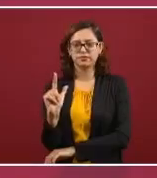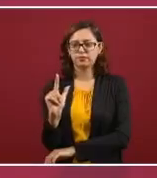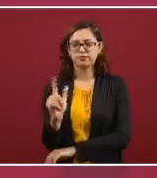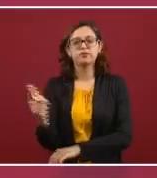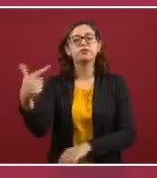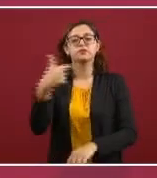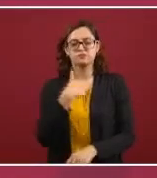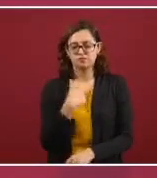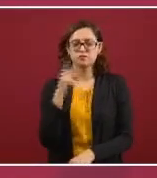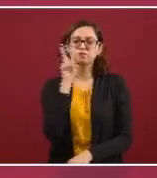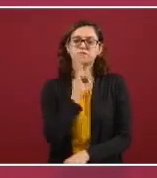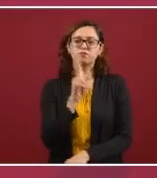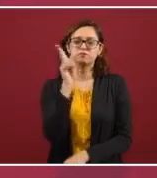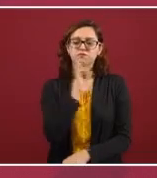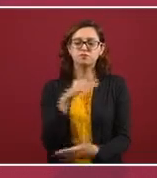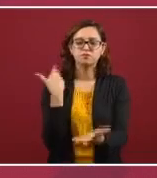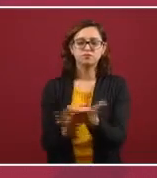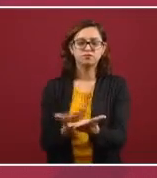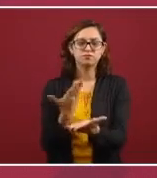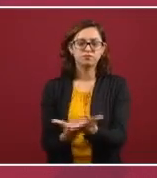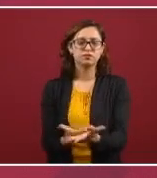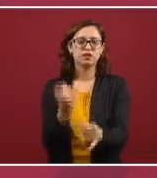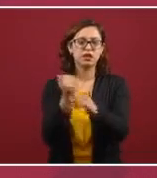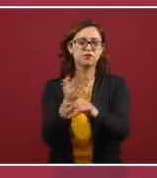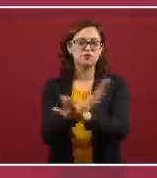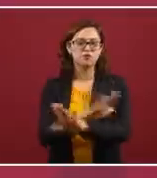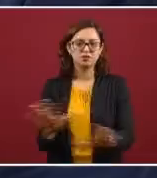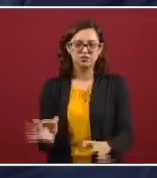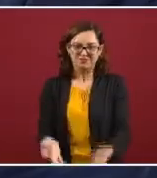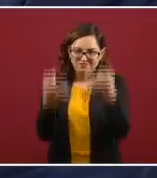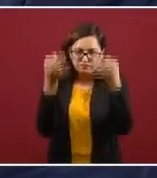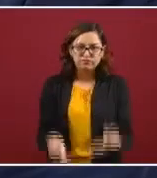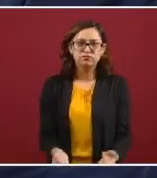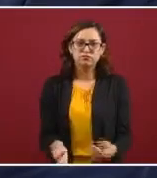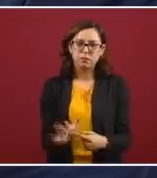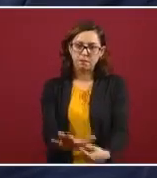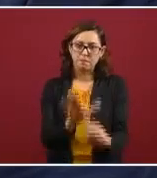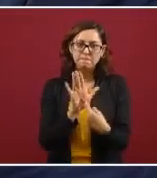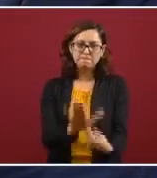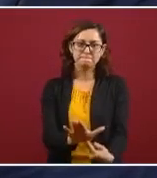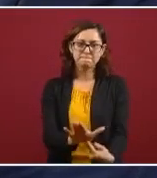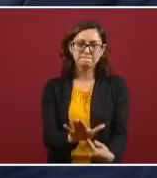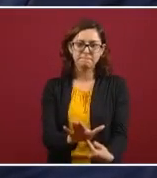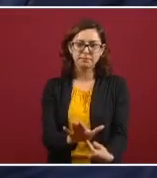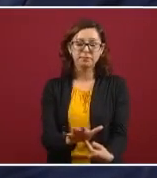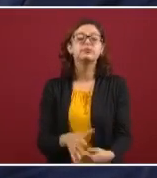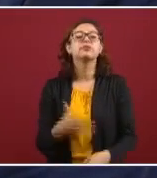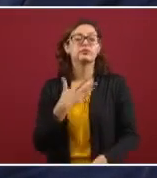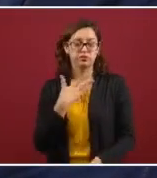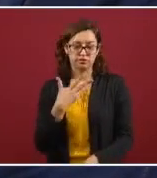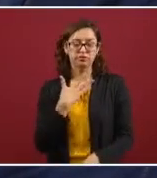procuro tener información de primera y la tengo.